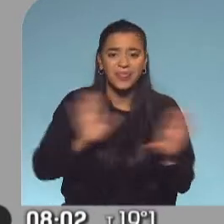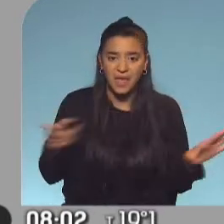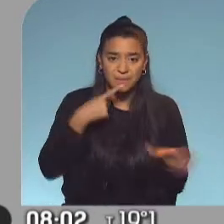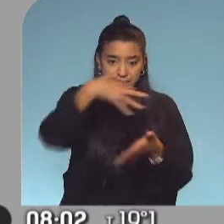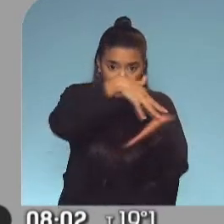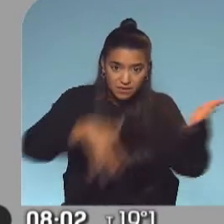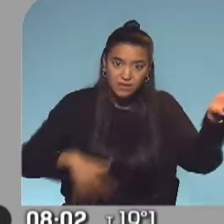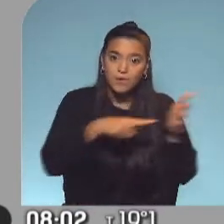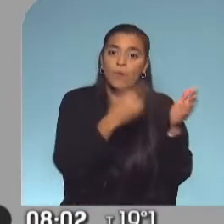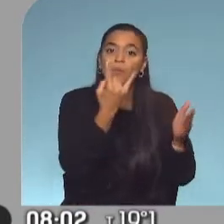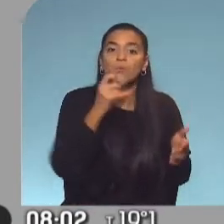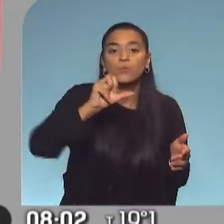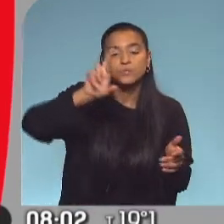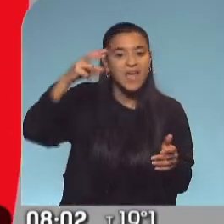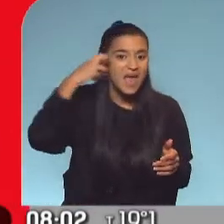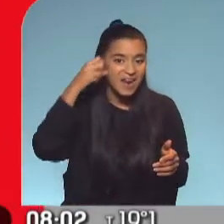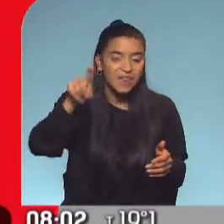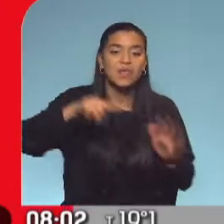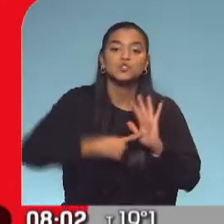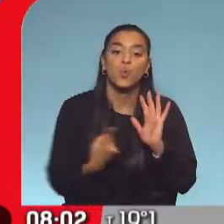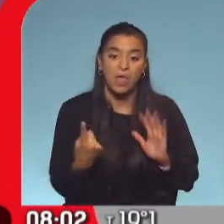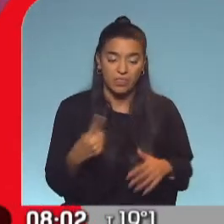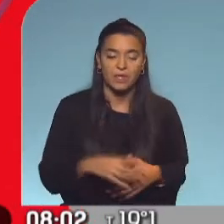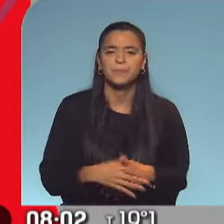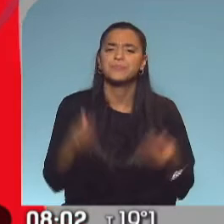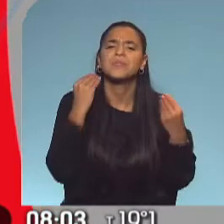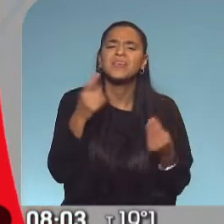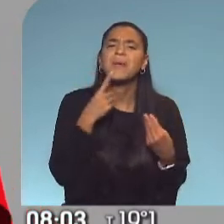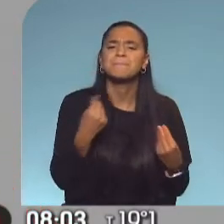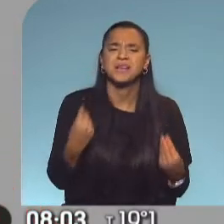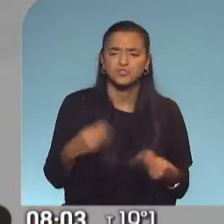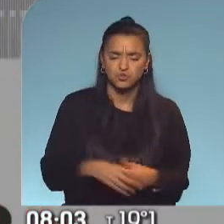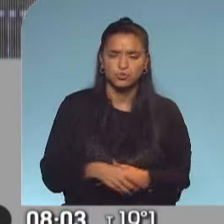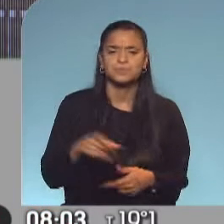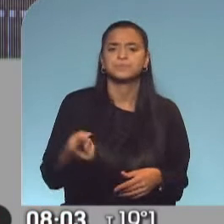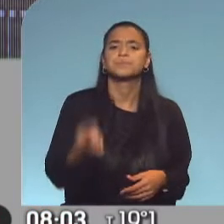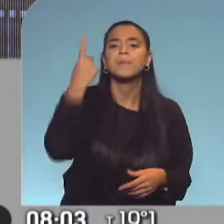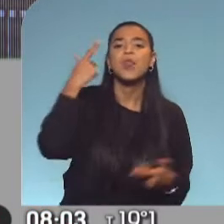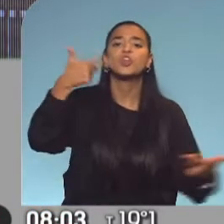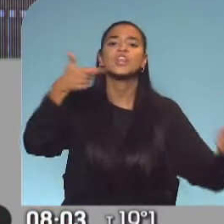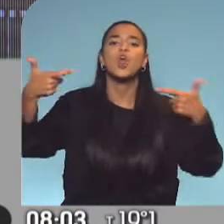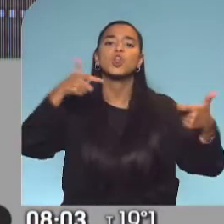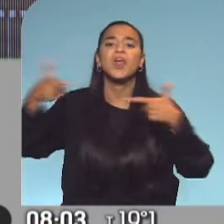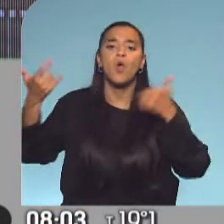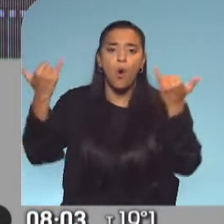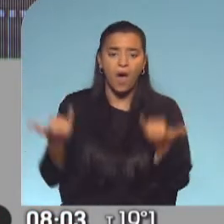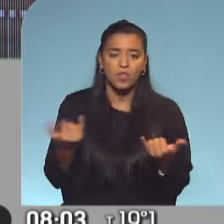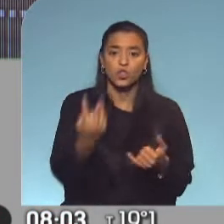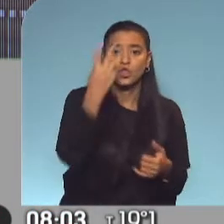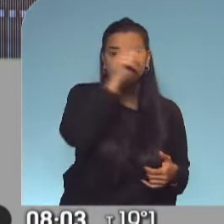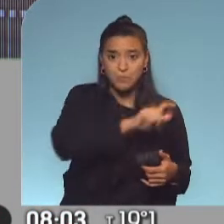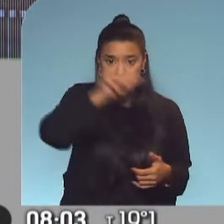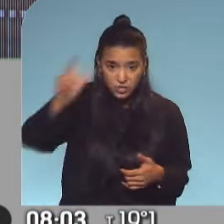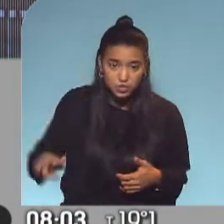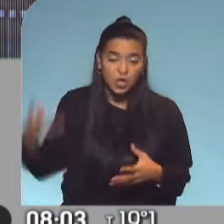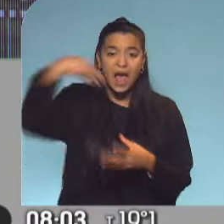de la Unión Cívica Radical de la ciudad de Buenos Aires. ¿Qué es lo que ocurrió? Bueno, en principio un tiroteo. Dos personas a